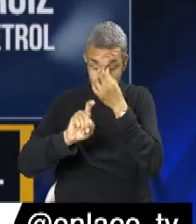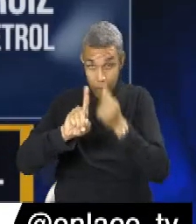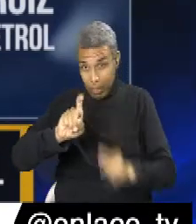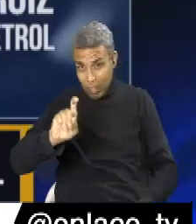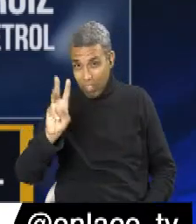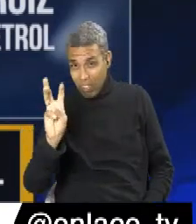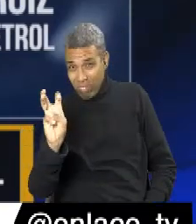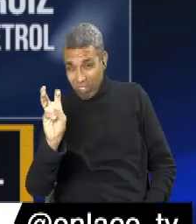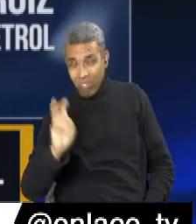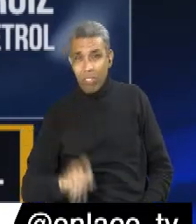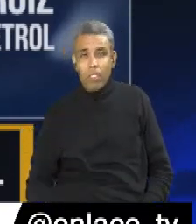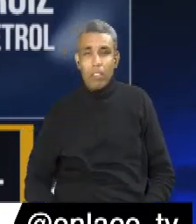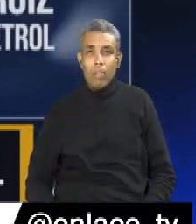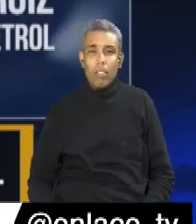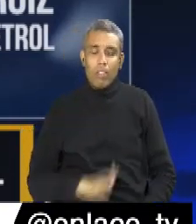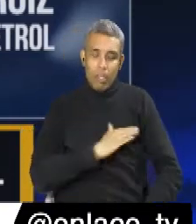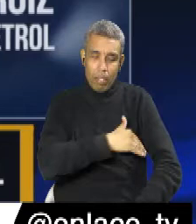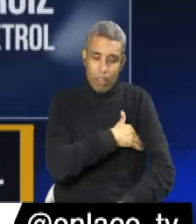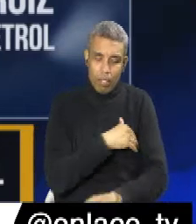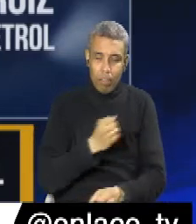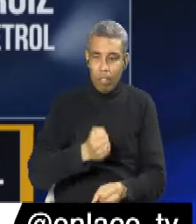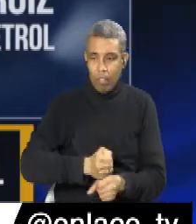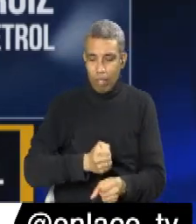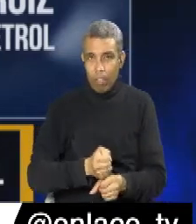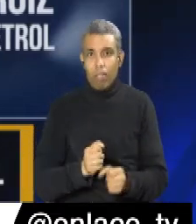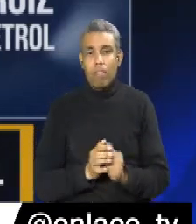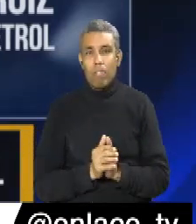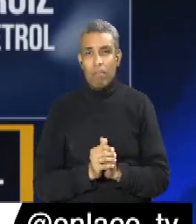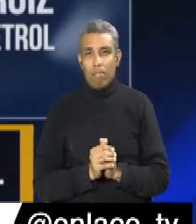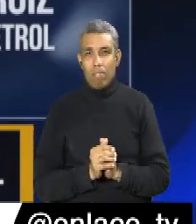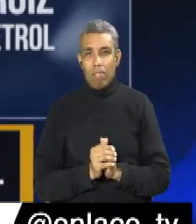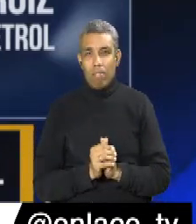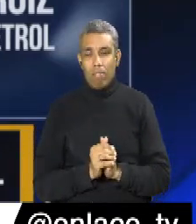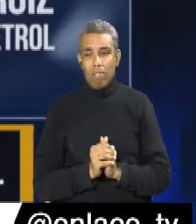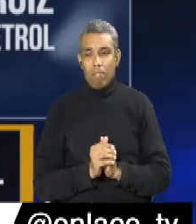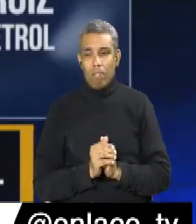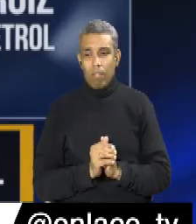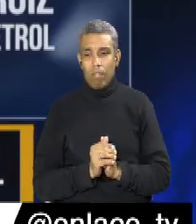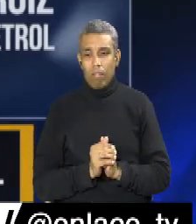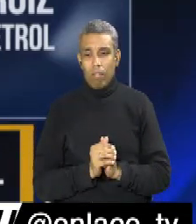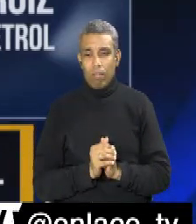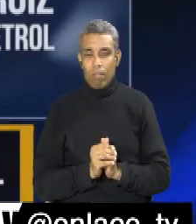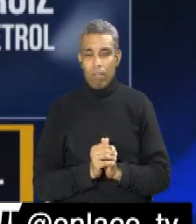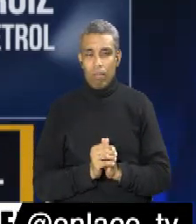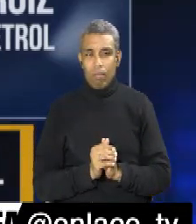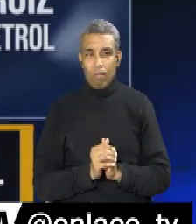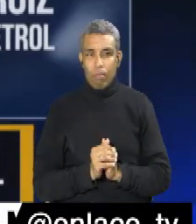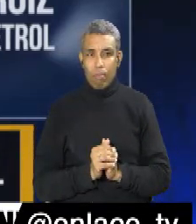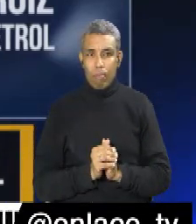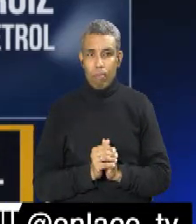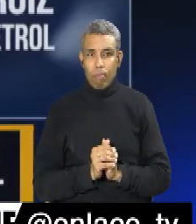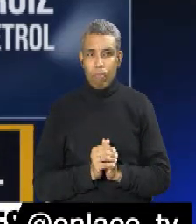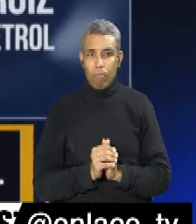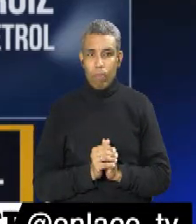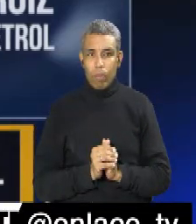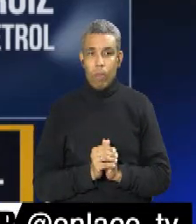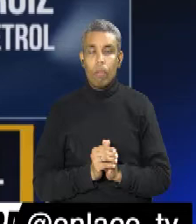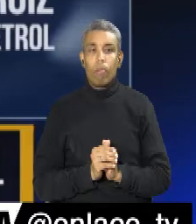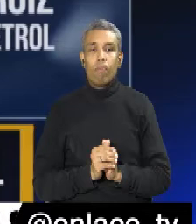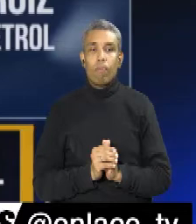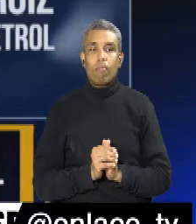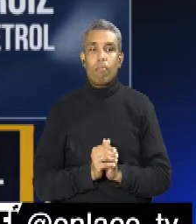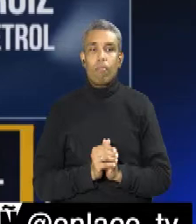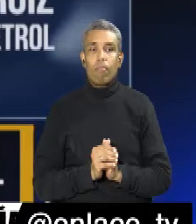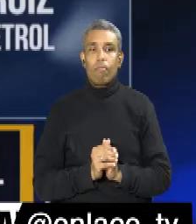Interior, Ministerio de Trabajo. Es la forma en que nosotros podemos garantizar y que la gente se pueda